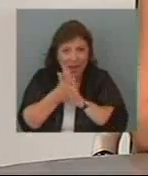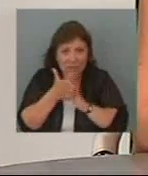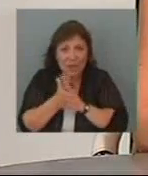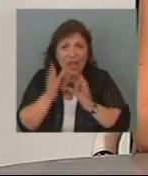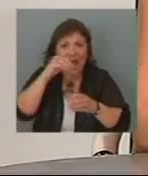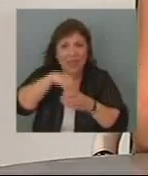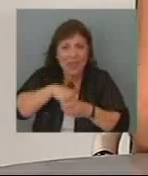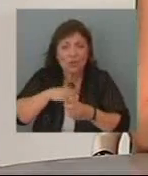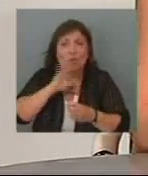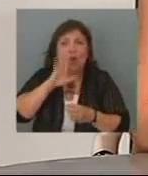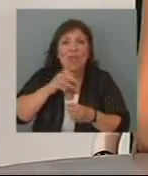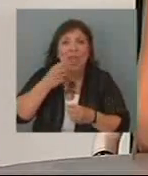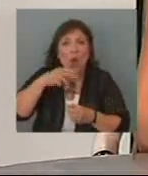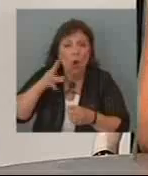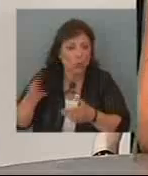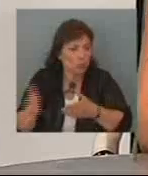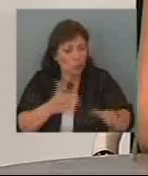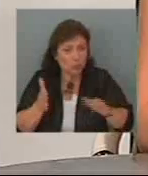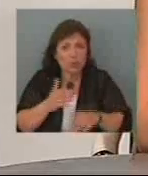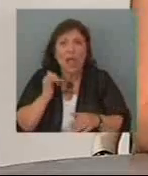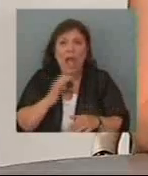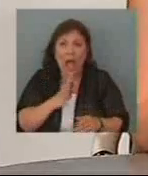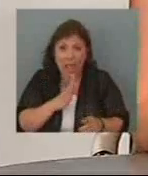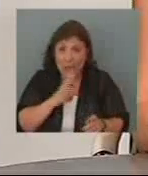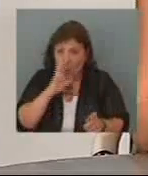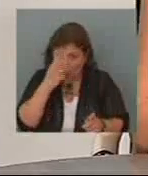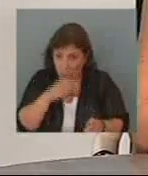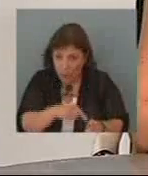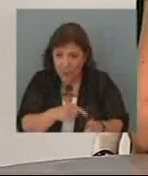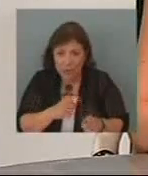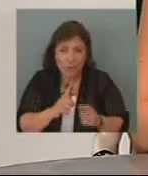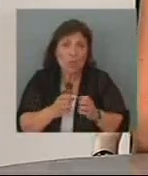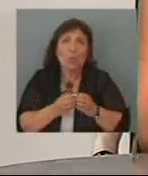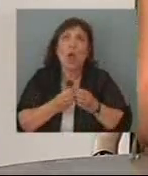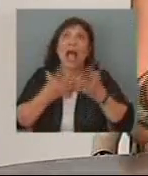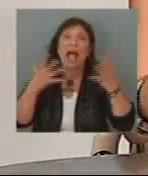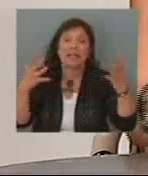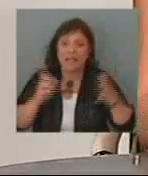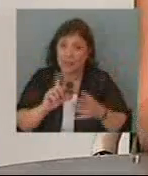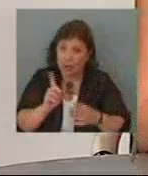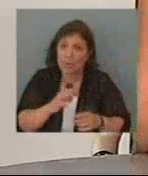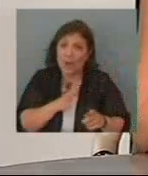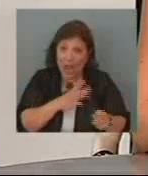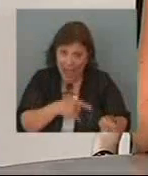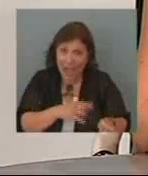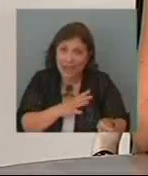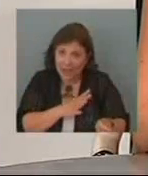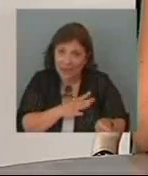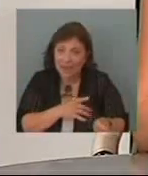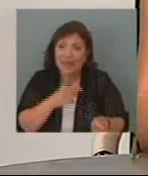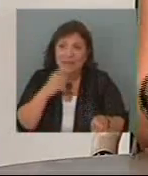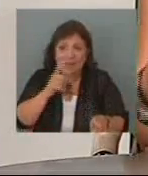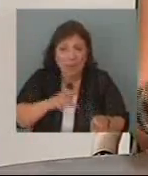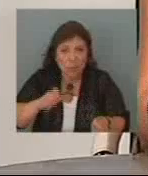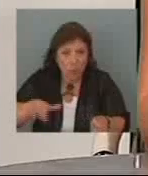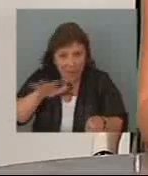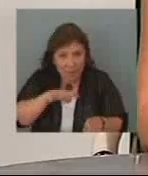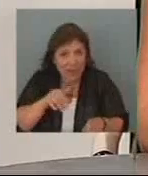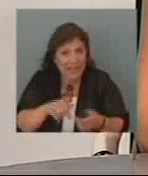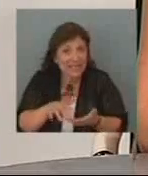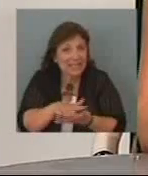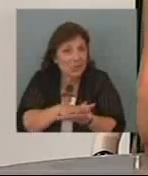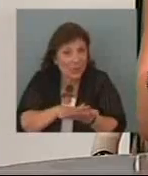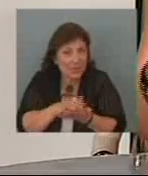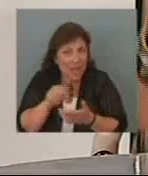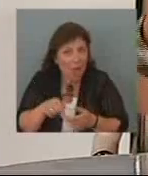instalaciones de Naciones Unidas. Allí también hay uruguayos, ¿verdad? No en gran número, pero hay uruguayos. Y es importante que la ciudadanía sepa entonces que la situación está